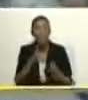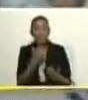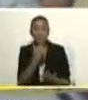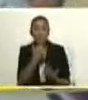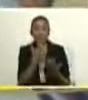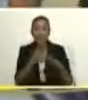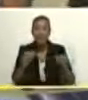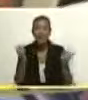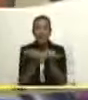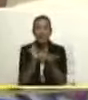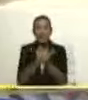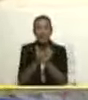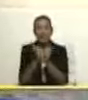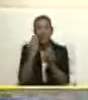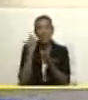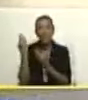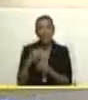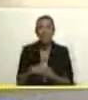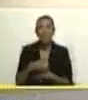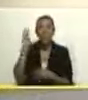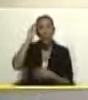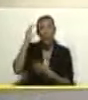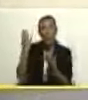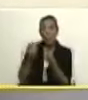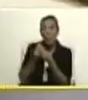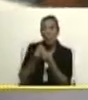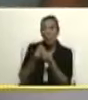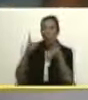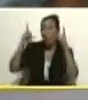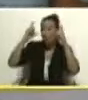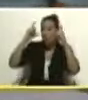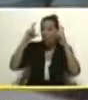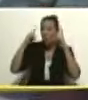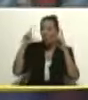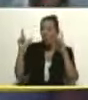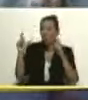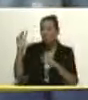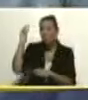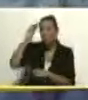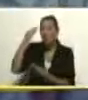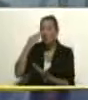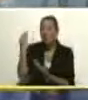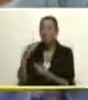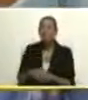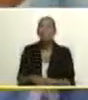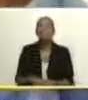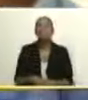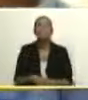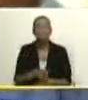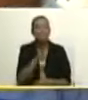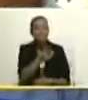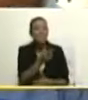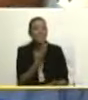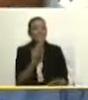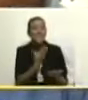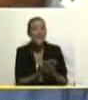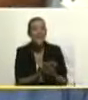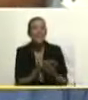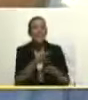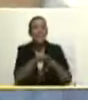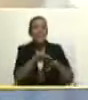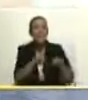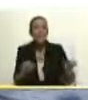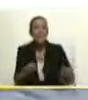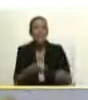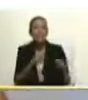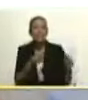Sonia. Una foto con Sonia, con la maestra. Yelitze, agarra el micrófono. Sí, bueno, presidente, quisiera darle la palabra también a la